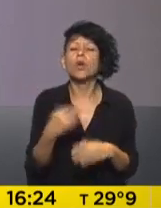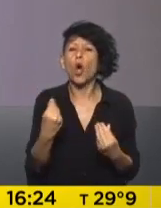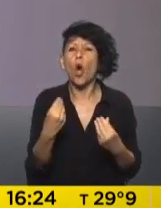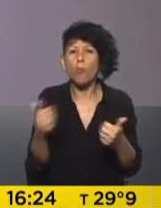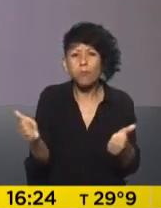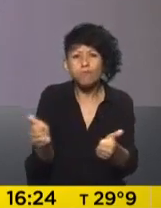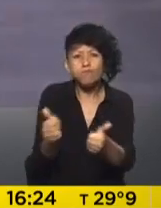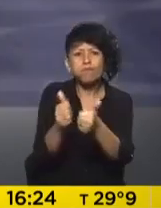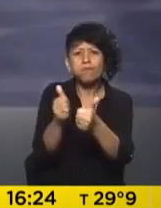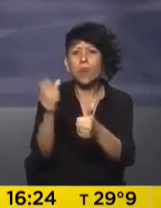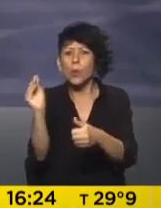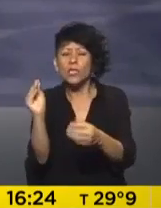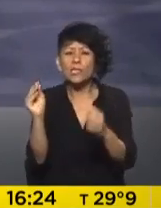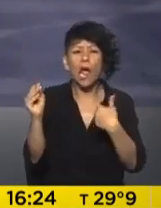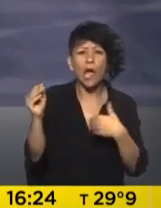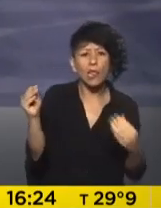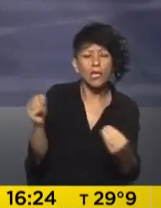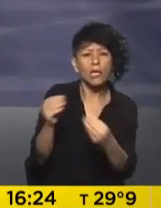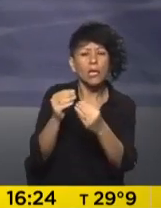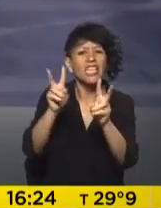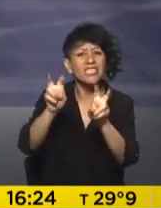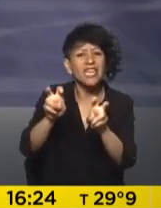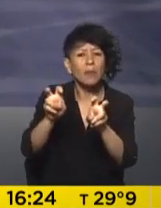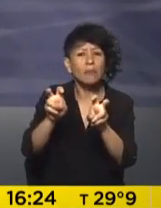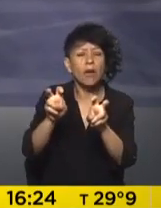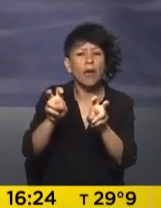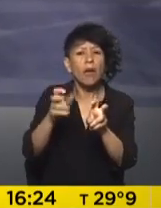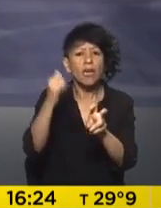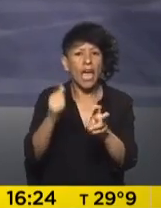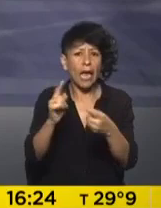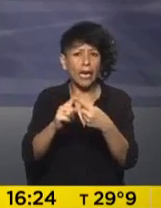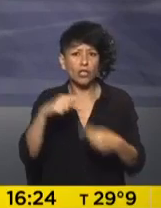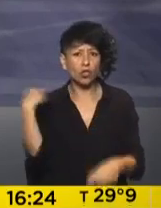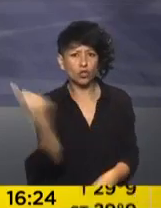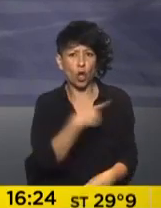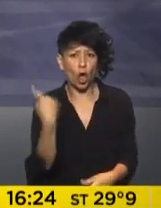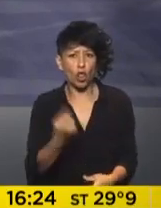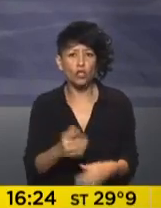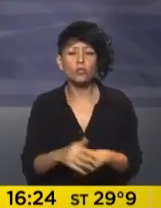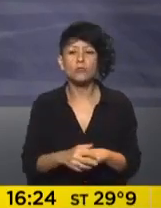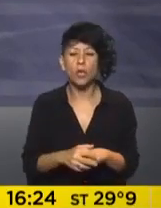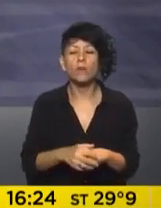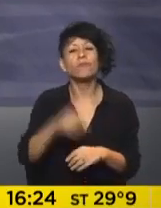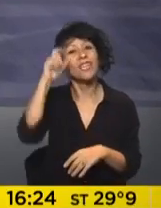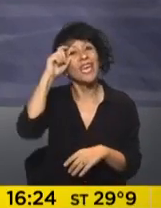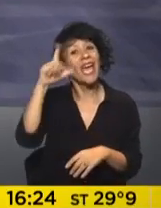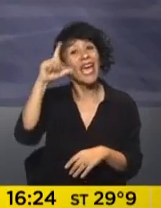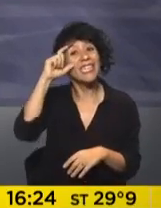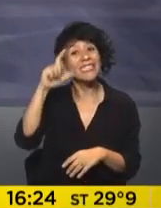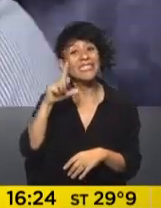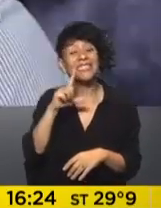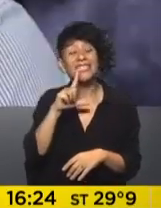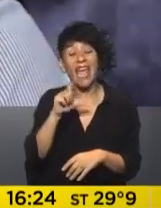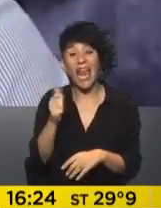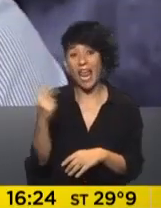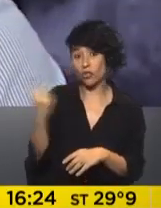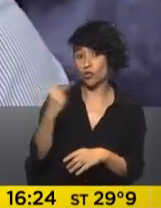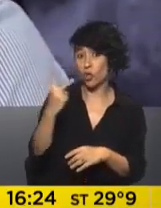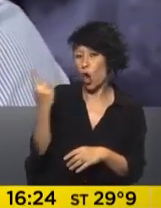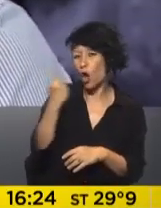nos interpela a todos y todas? Sí. Empezando, a ver, con Estrella nos conocemos hace mucho tiempo, los dos